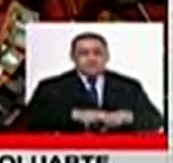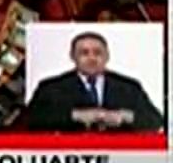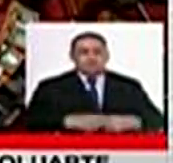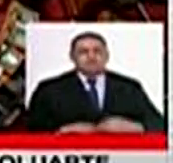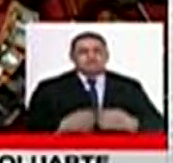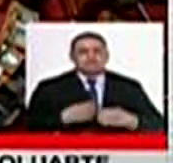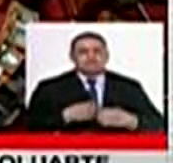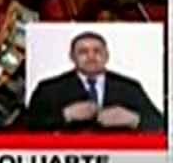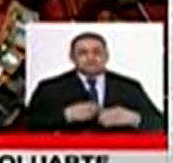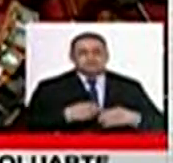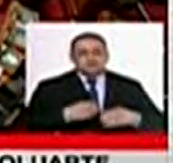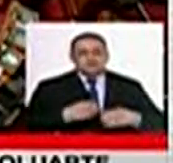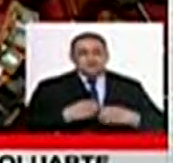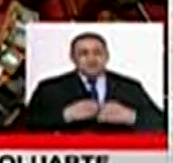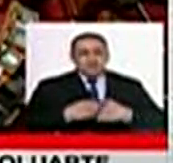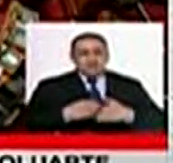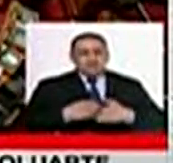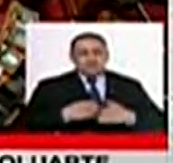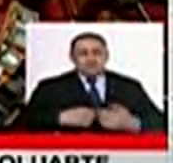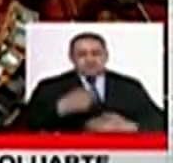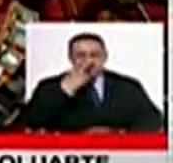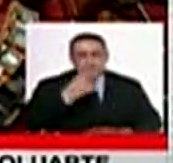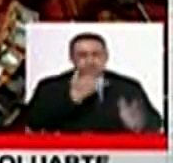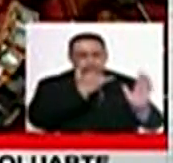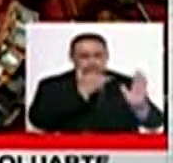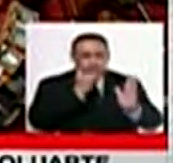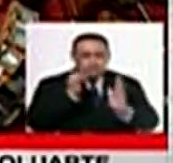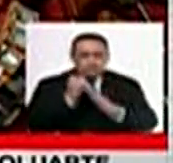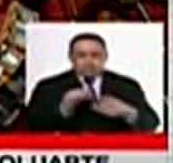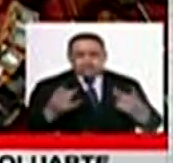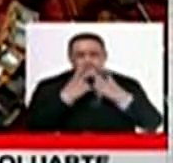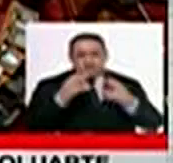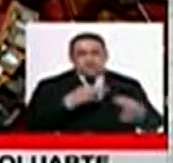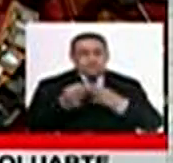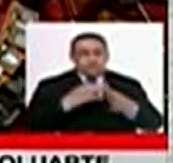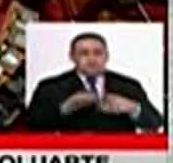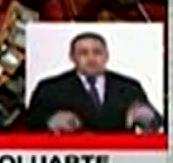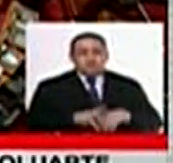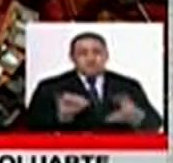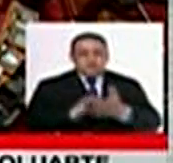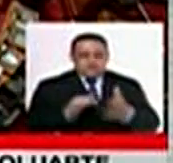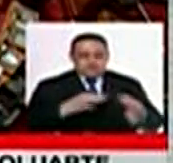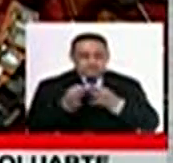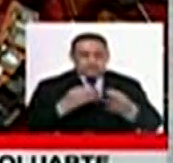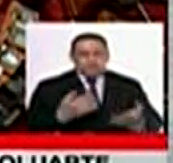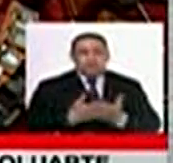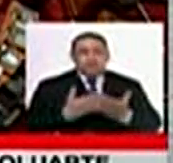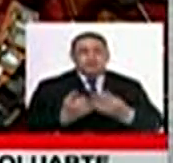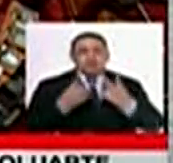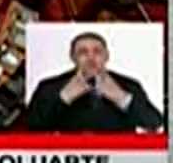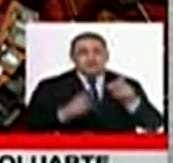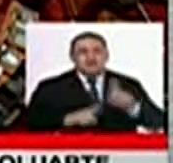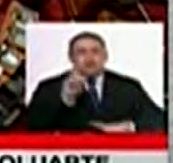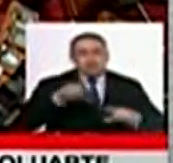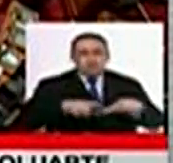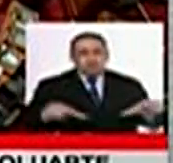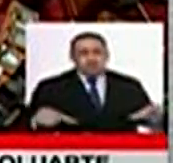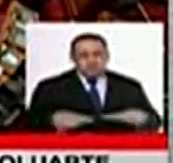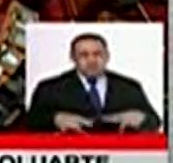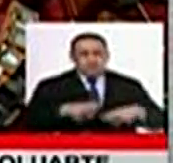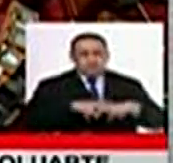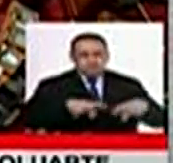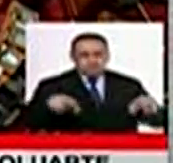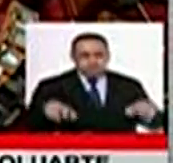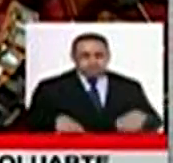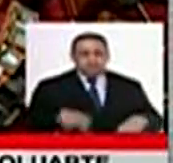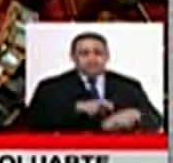en ese sentido en el Perú? Mira, este es un mensaje global Y yo estoy precisamente ahora hablando de un evento mundial, la